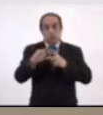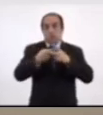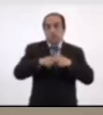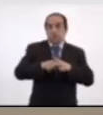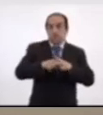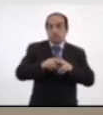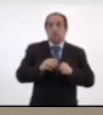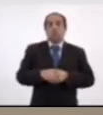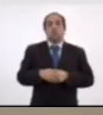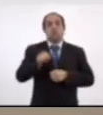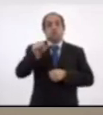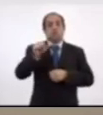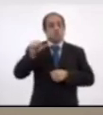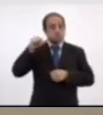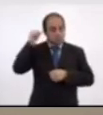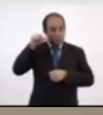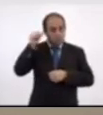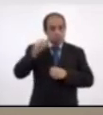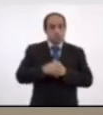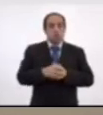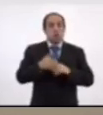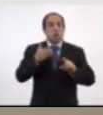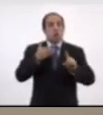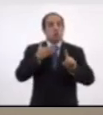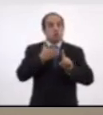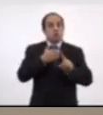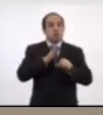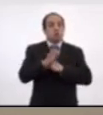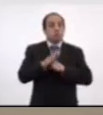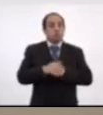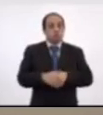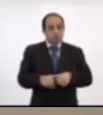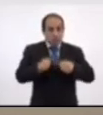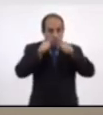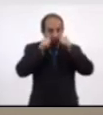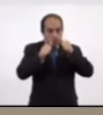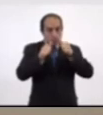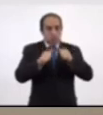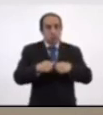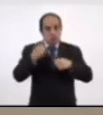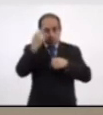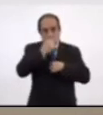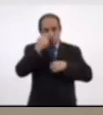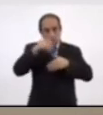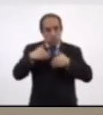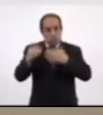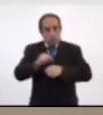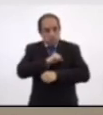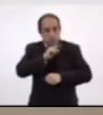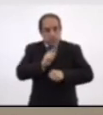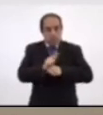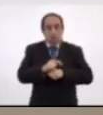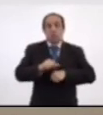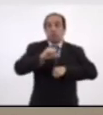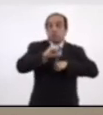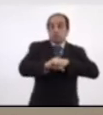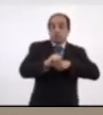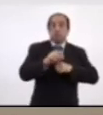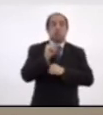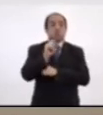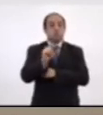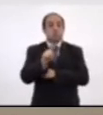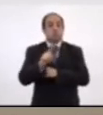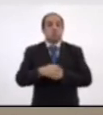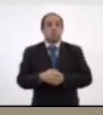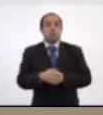16 de abril y cuyo objetivo es, como les decía, otorgar atención de consulta externa de especialidades y cirugía, también